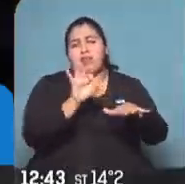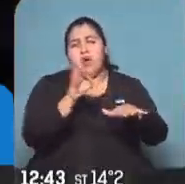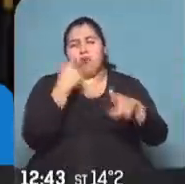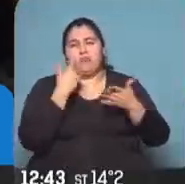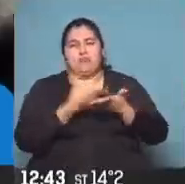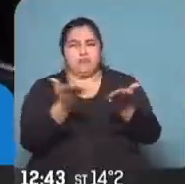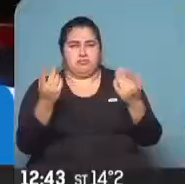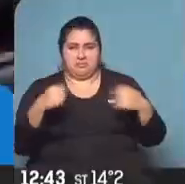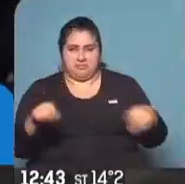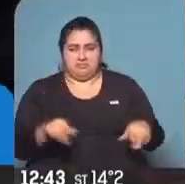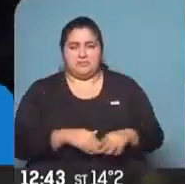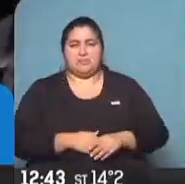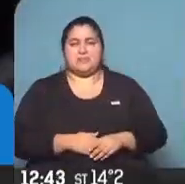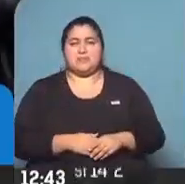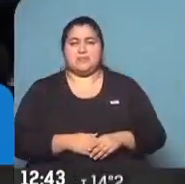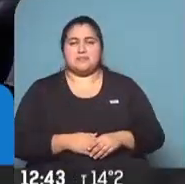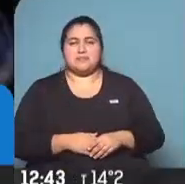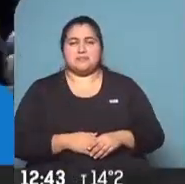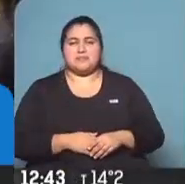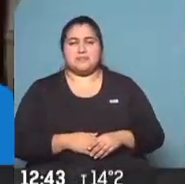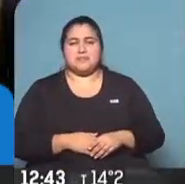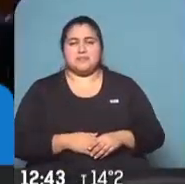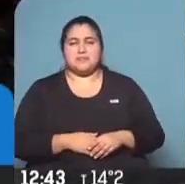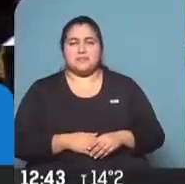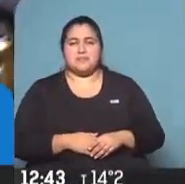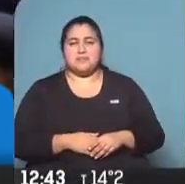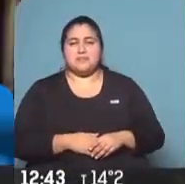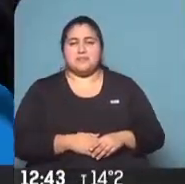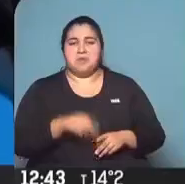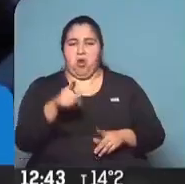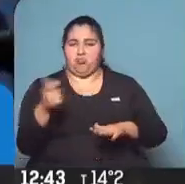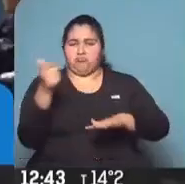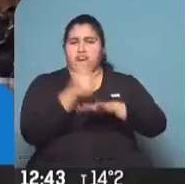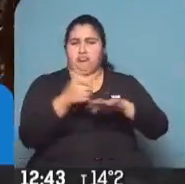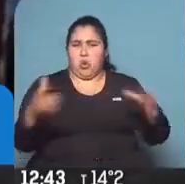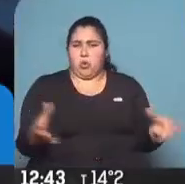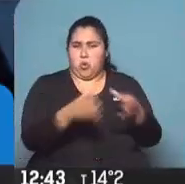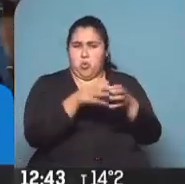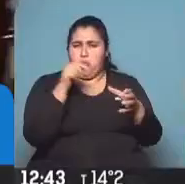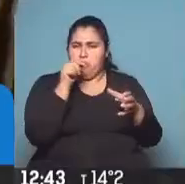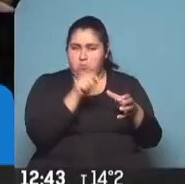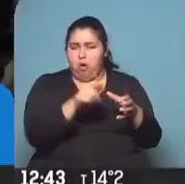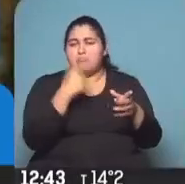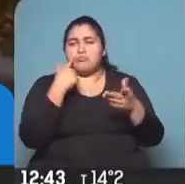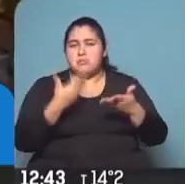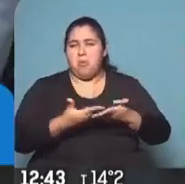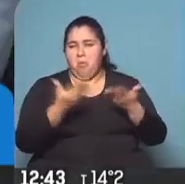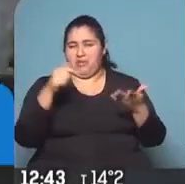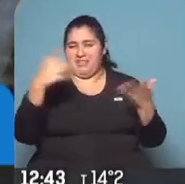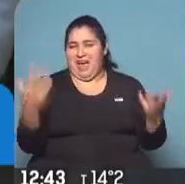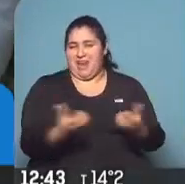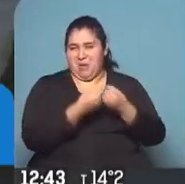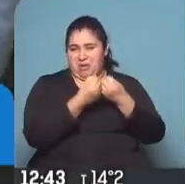i y hoy dicen elegí aniversario